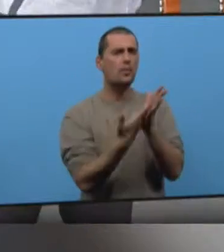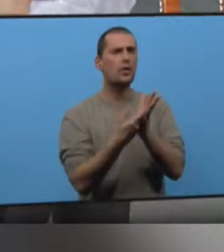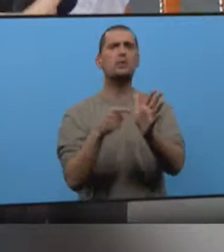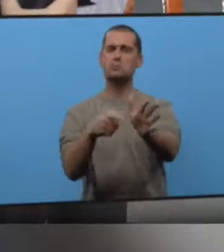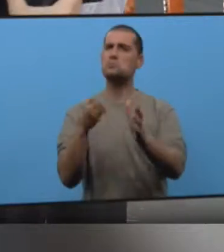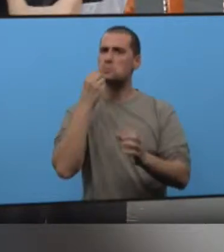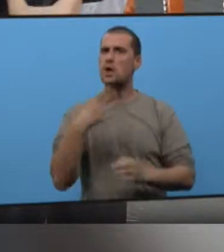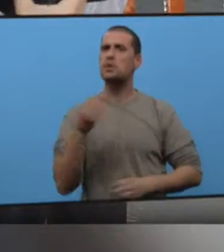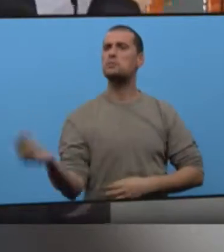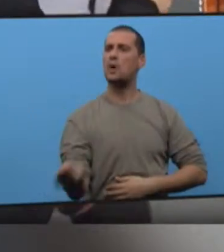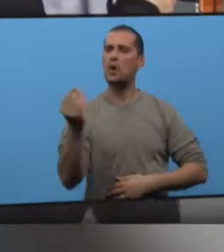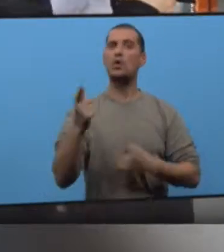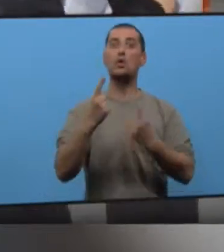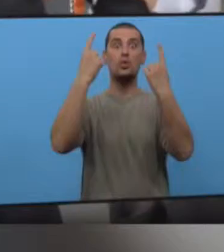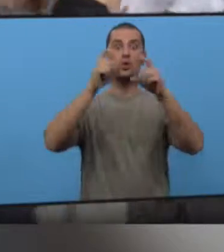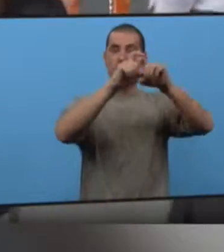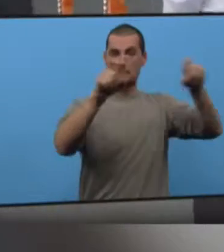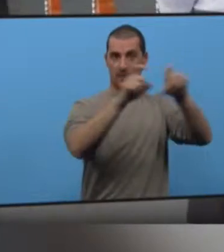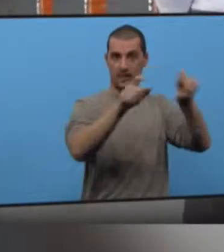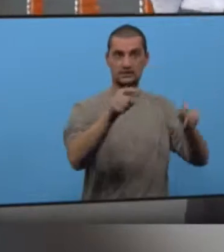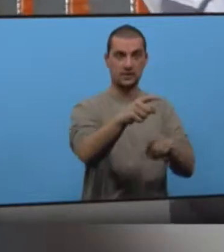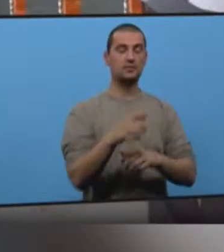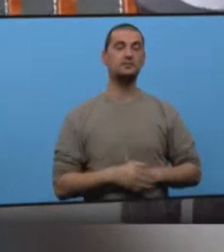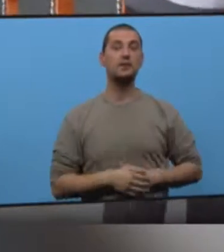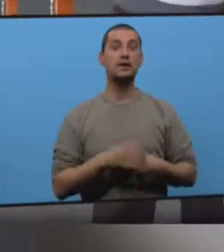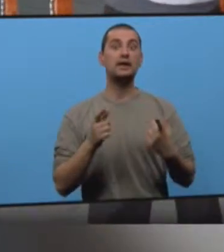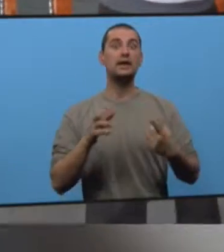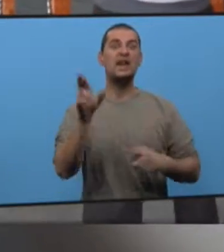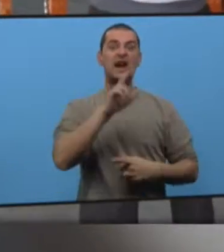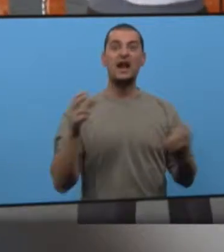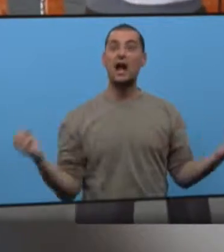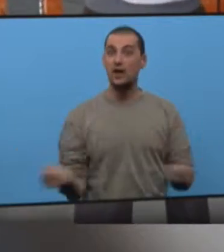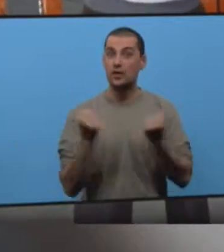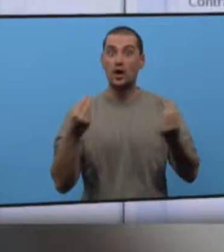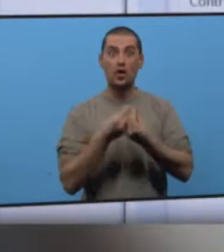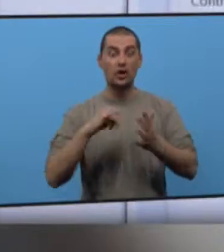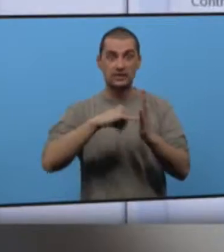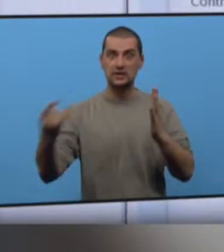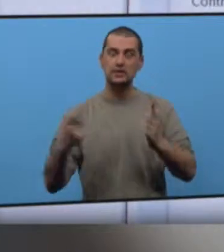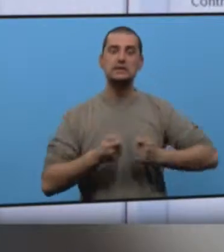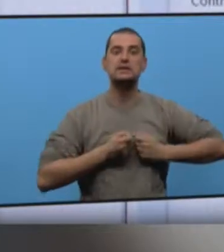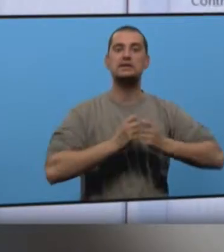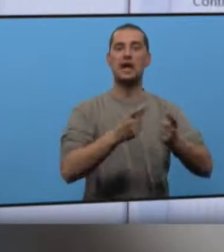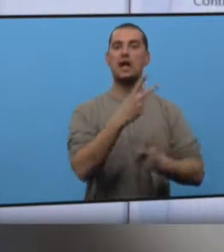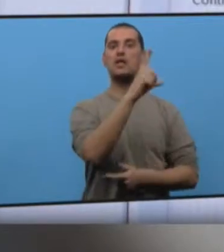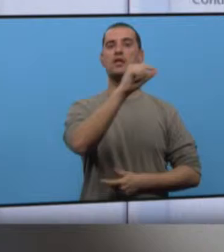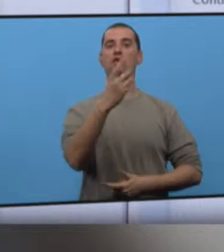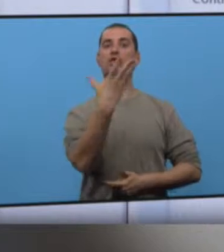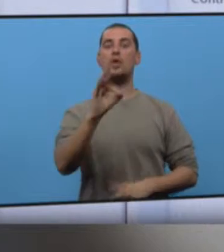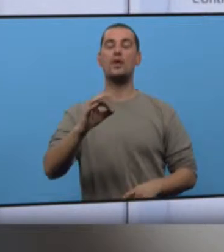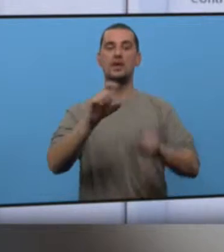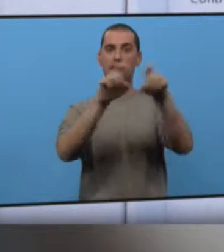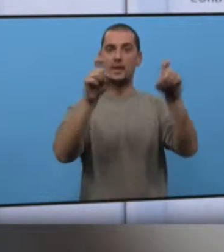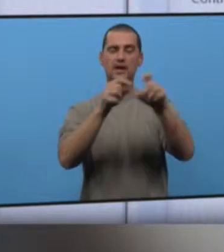da aplicación das melloras nunha das participantes. Reacciona coas TIC puxo a disposición de 150 empresas da